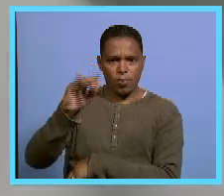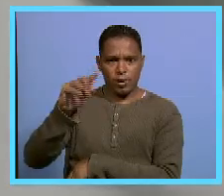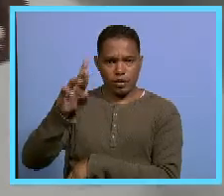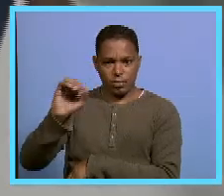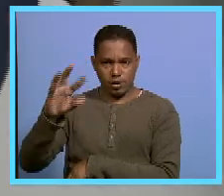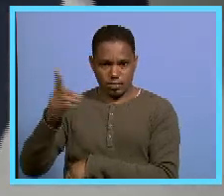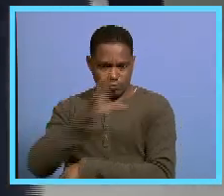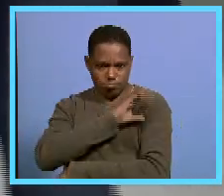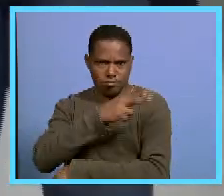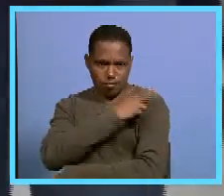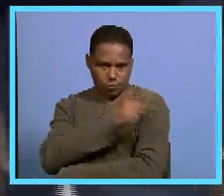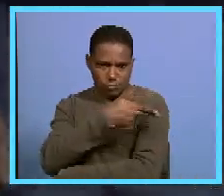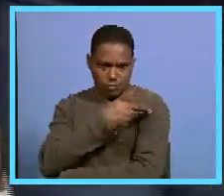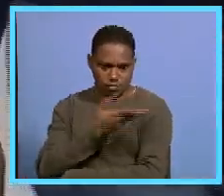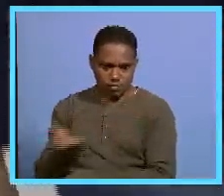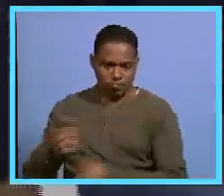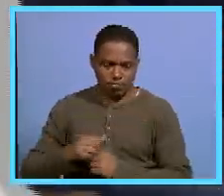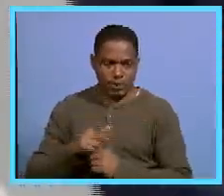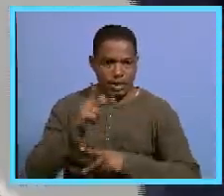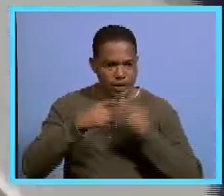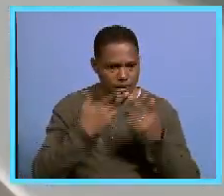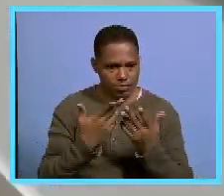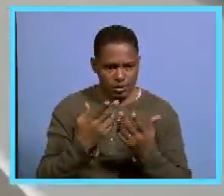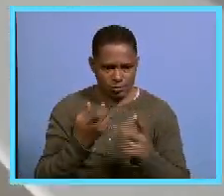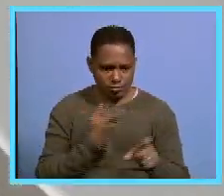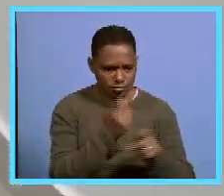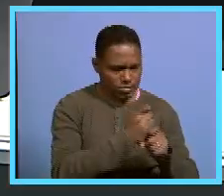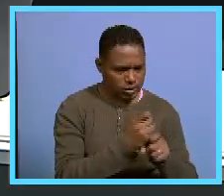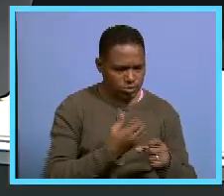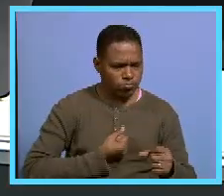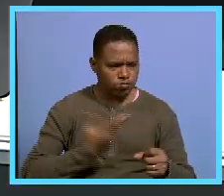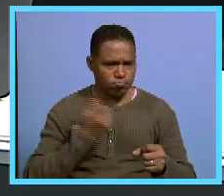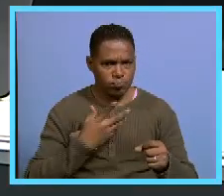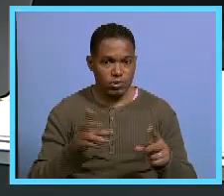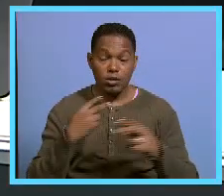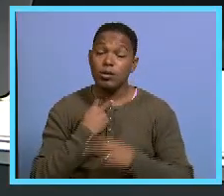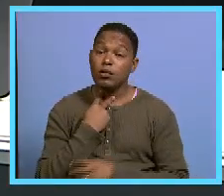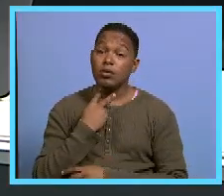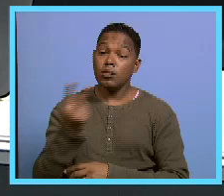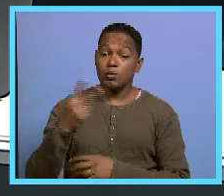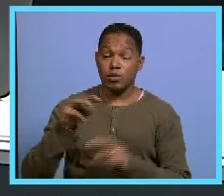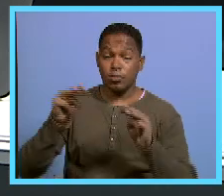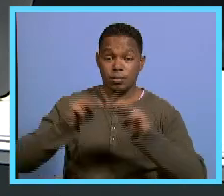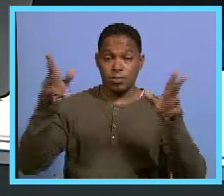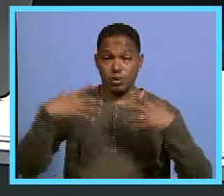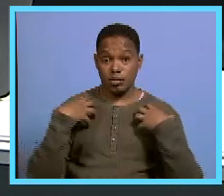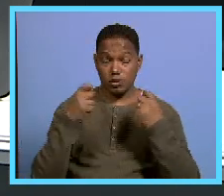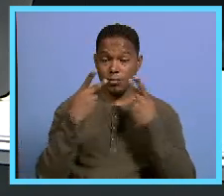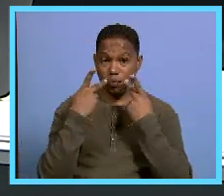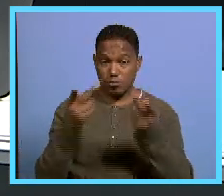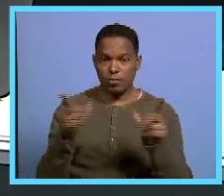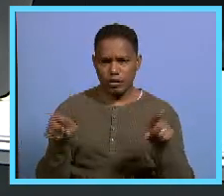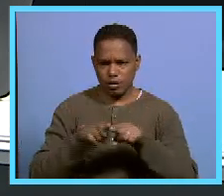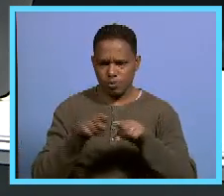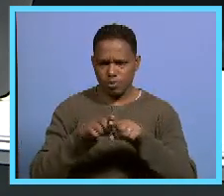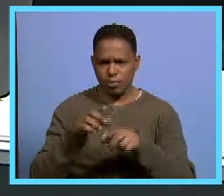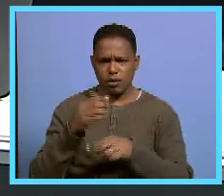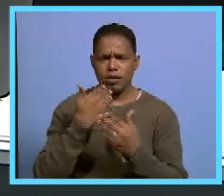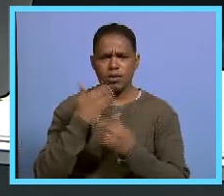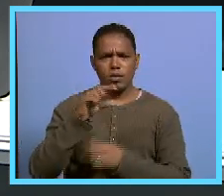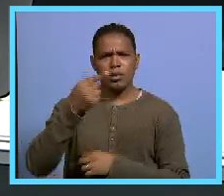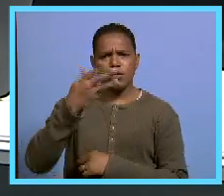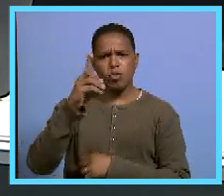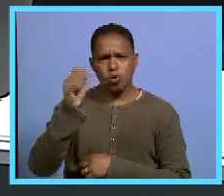reacción de las personas afectadas, como también la voz autorizada del Ministerio de Salud Pública, gracias a Gioconda